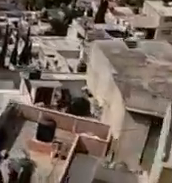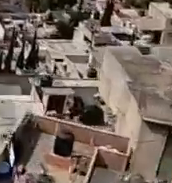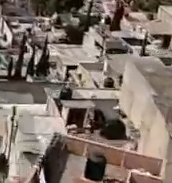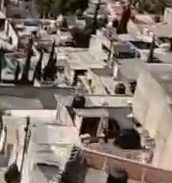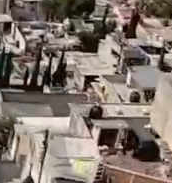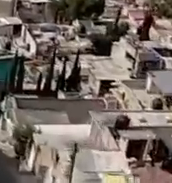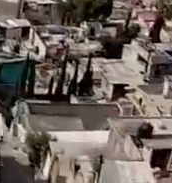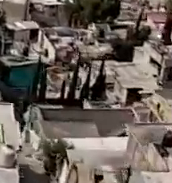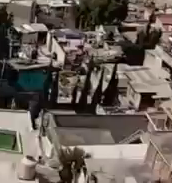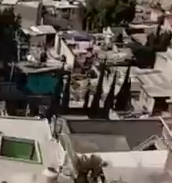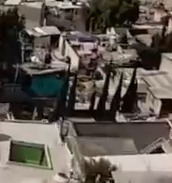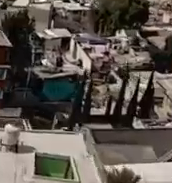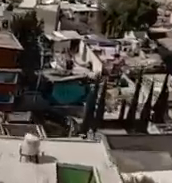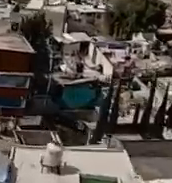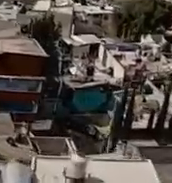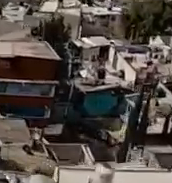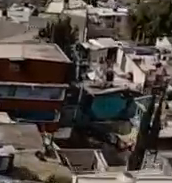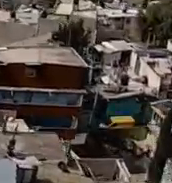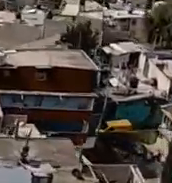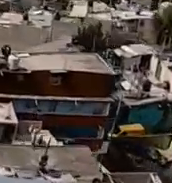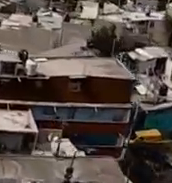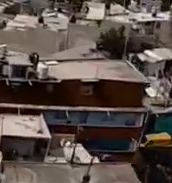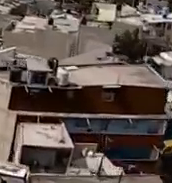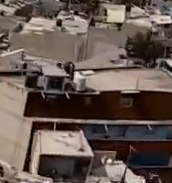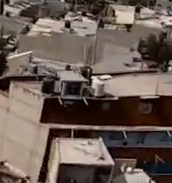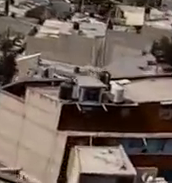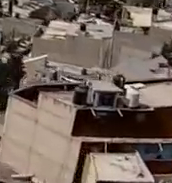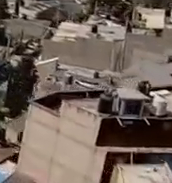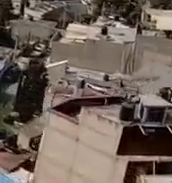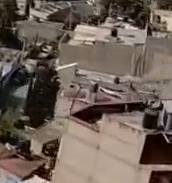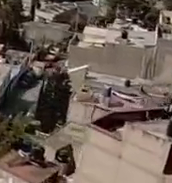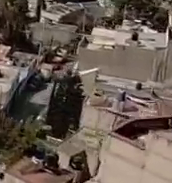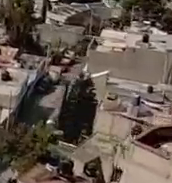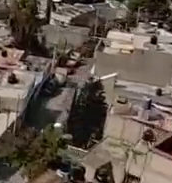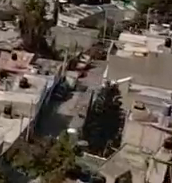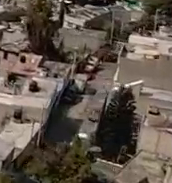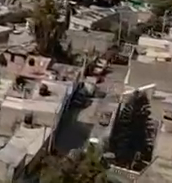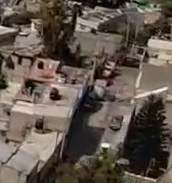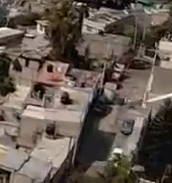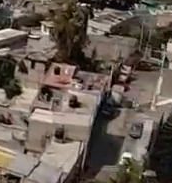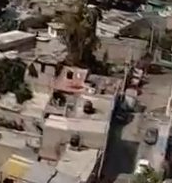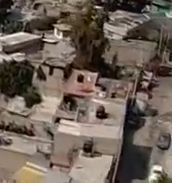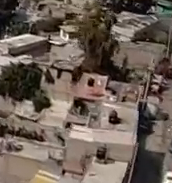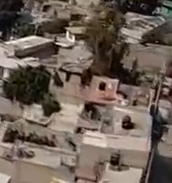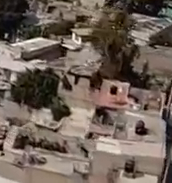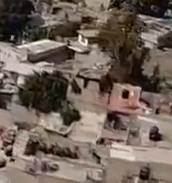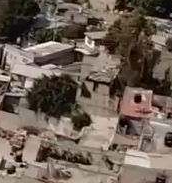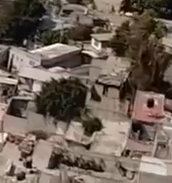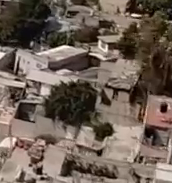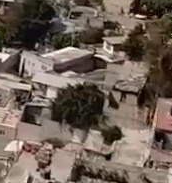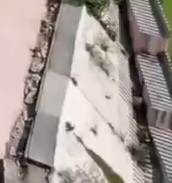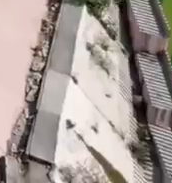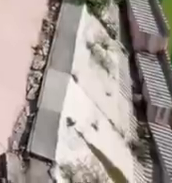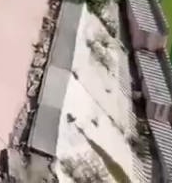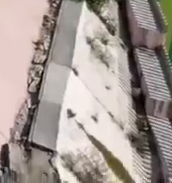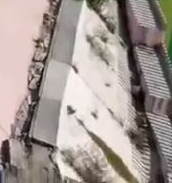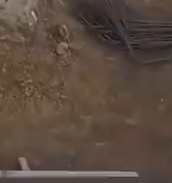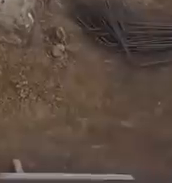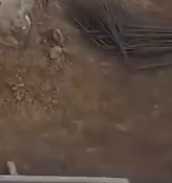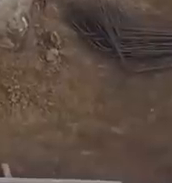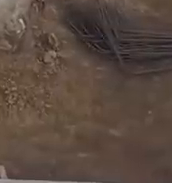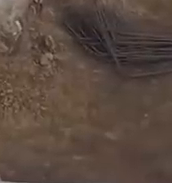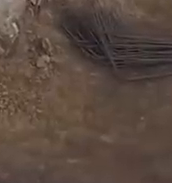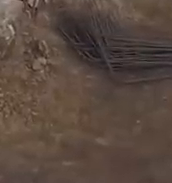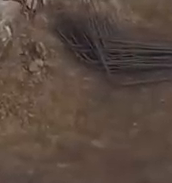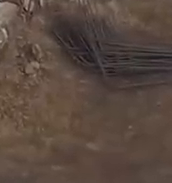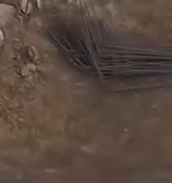capacidad para transportar a 1.000 personas por hora y sentido con una velocidad de 6 metros por segundo. El objetivo